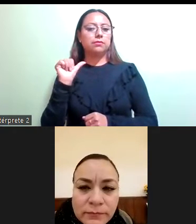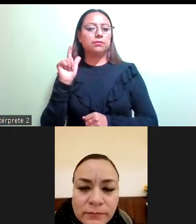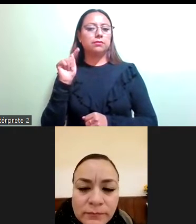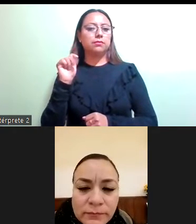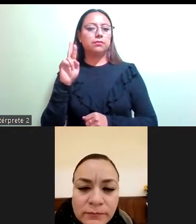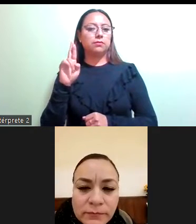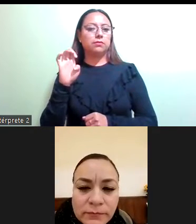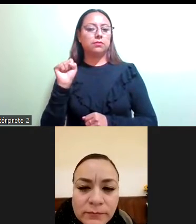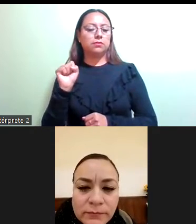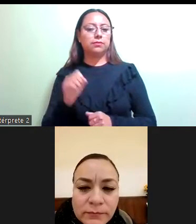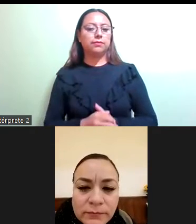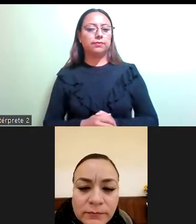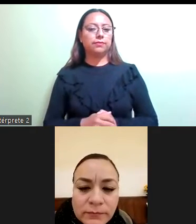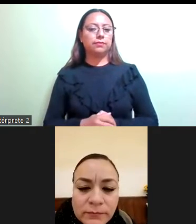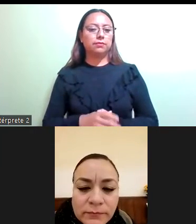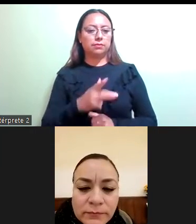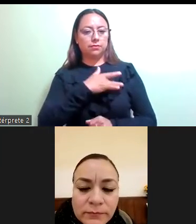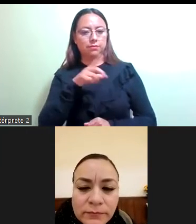A favor del sentido del dictamen.